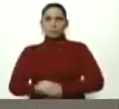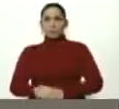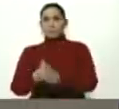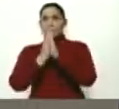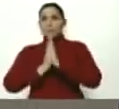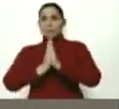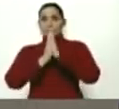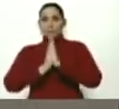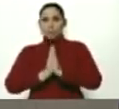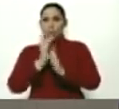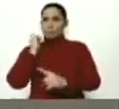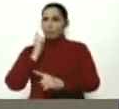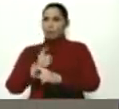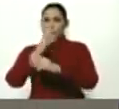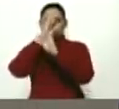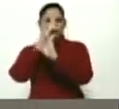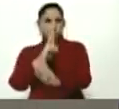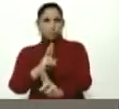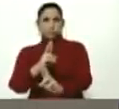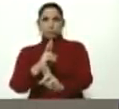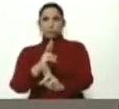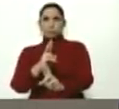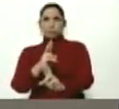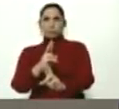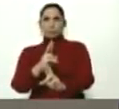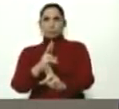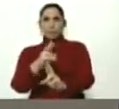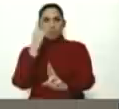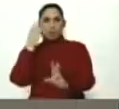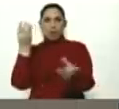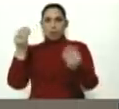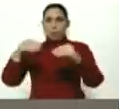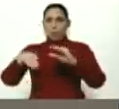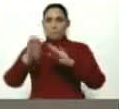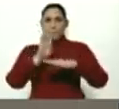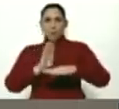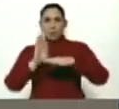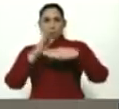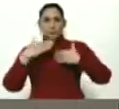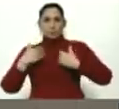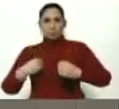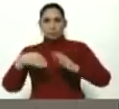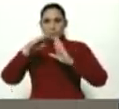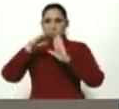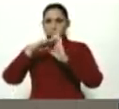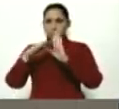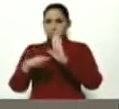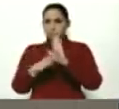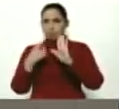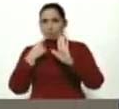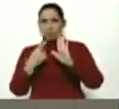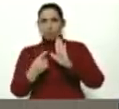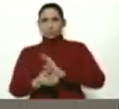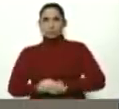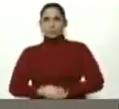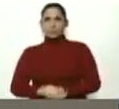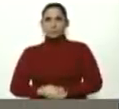favor cumplan con los protocolos de bioseguridad establecidos para tal